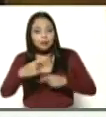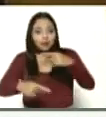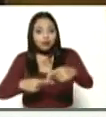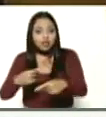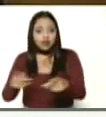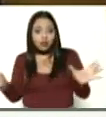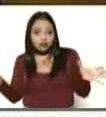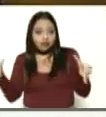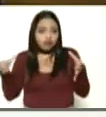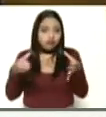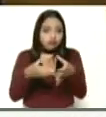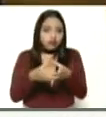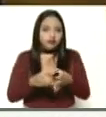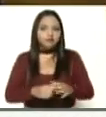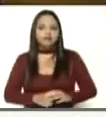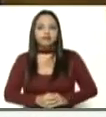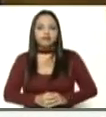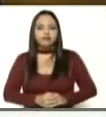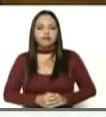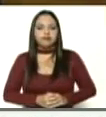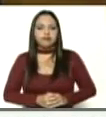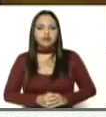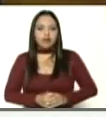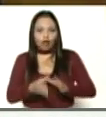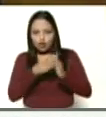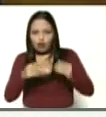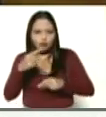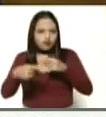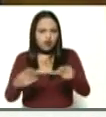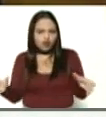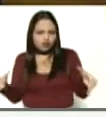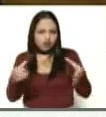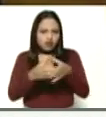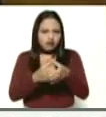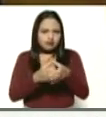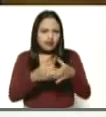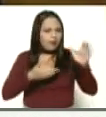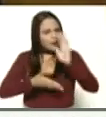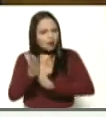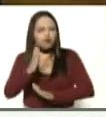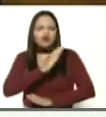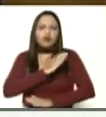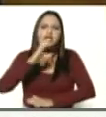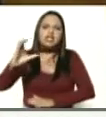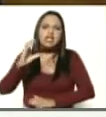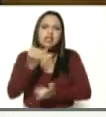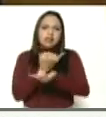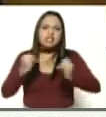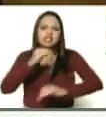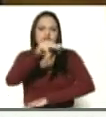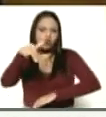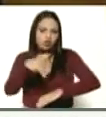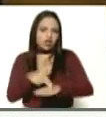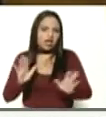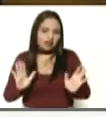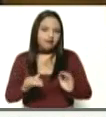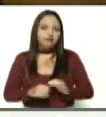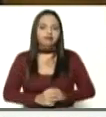ahí, nos juntó, vamos a la soberanía y la independencia nacional, bueno, vamos a la independencia